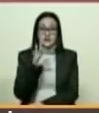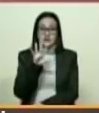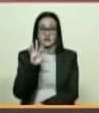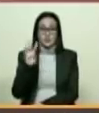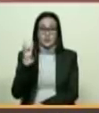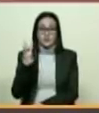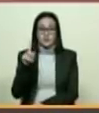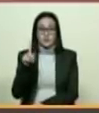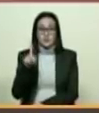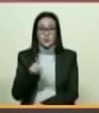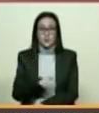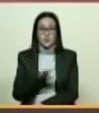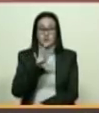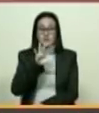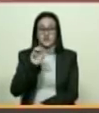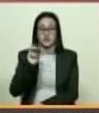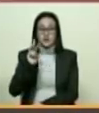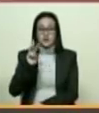503.541, repito,